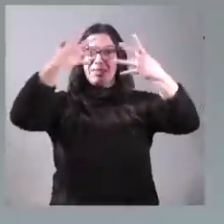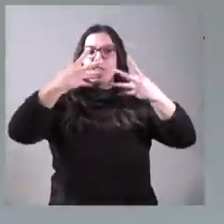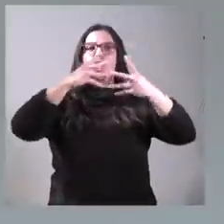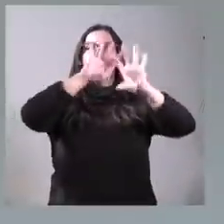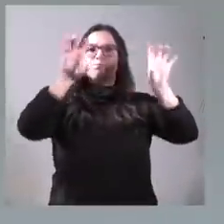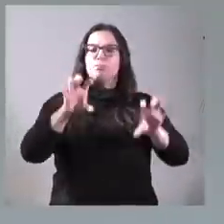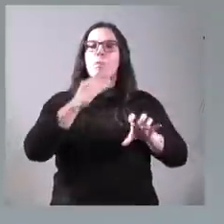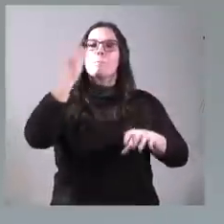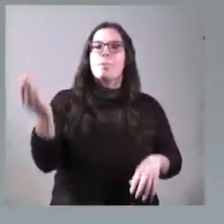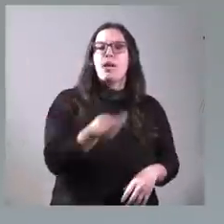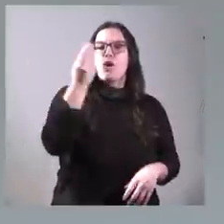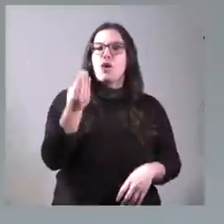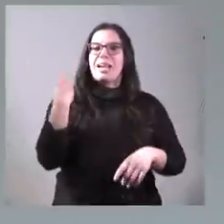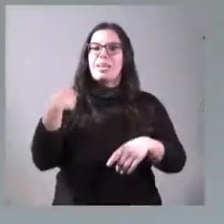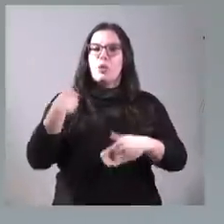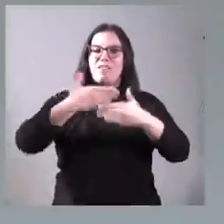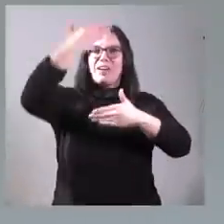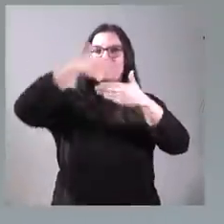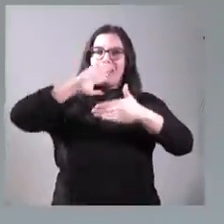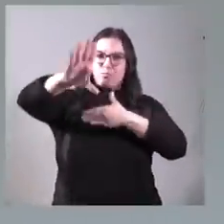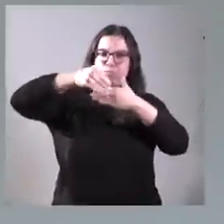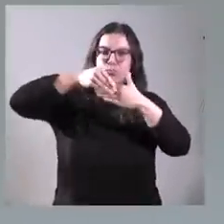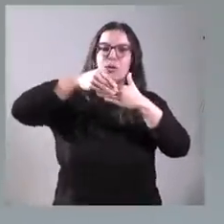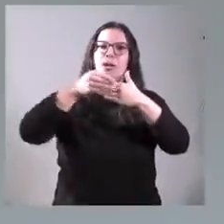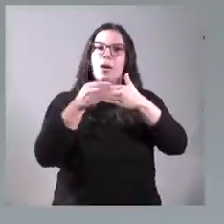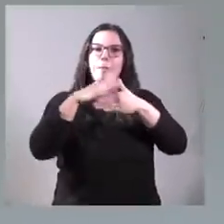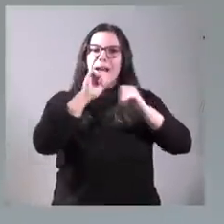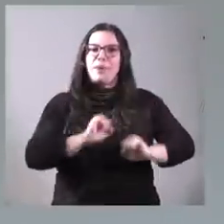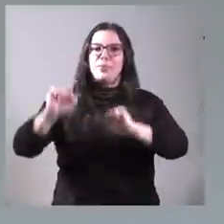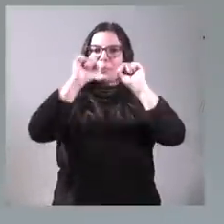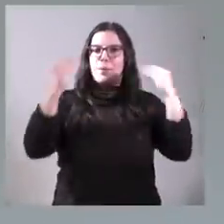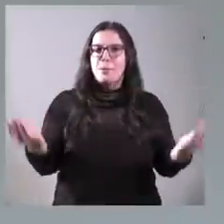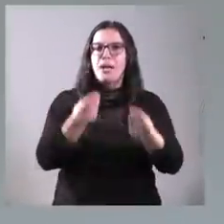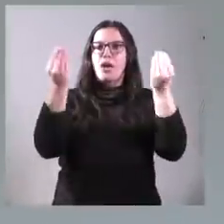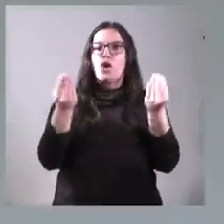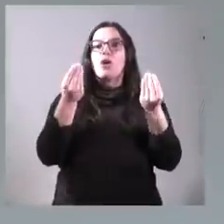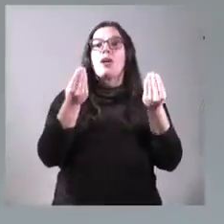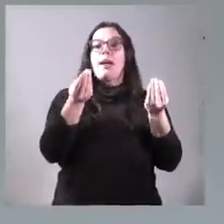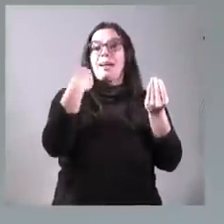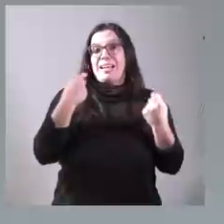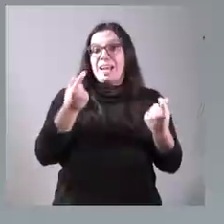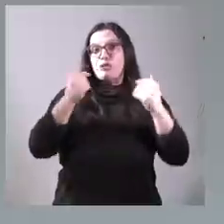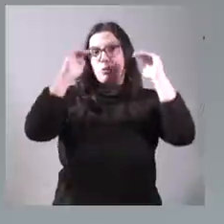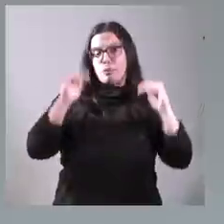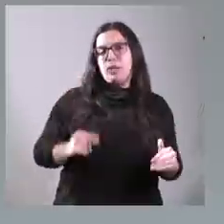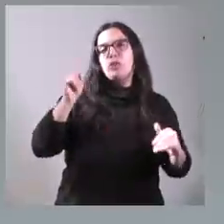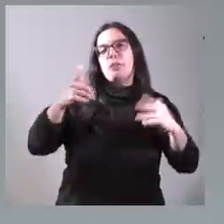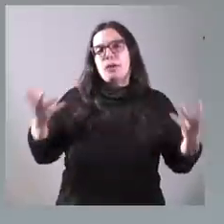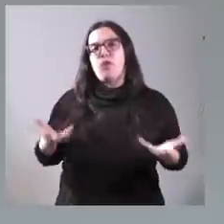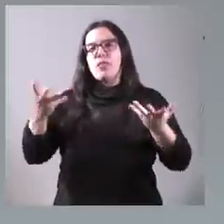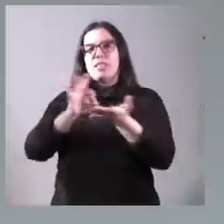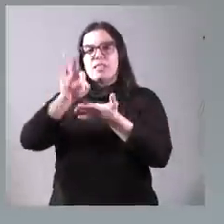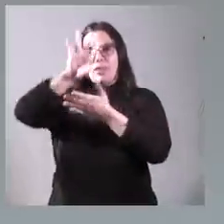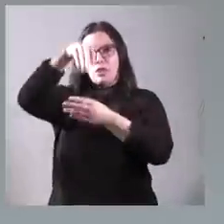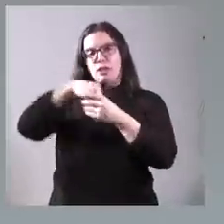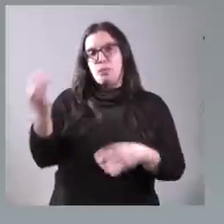de una segunda piel en este centro mejorando el aislamiento reduciendo el consumo energético y por tanto mejorando también la prestación de los servicios